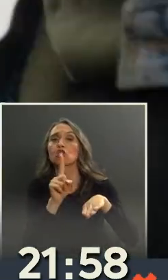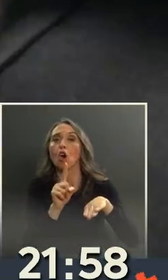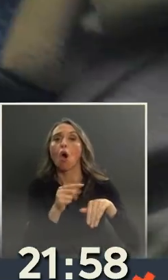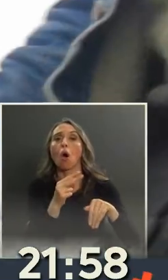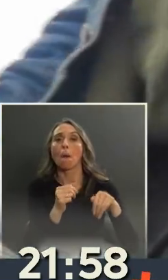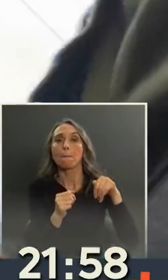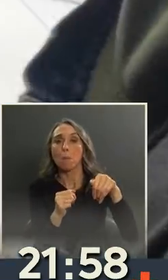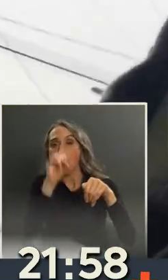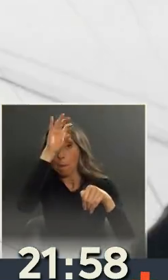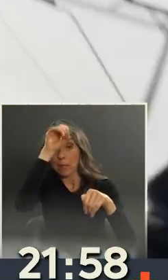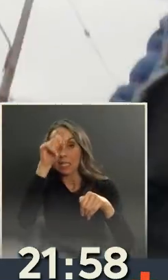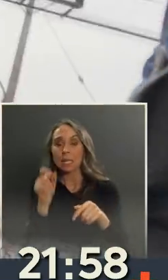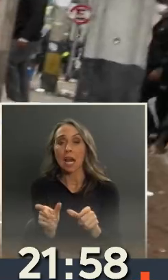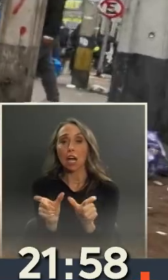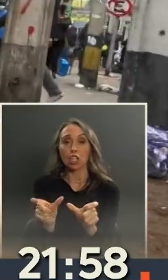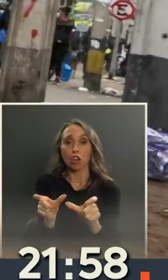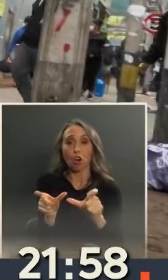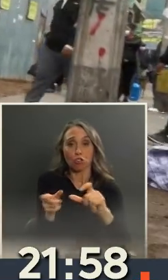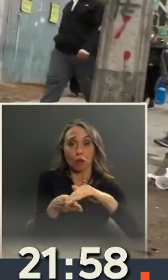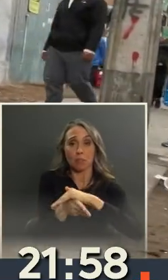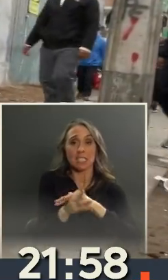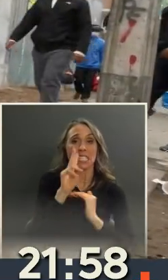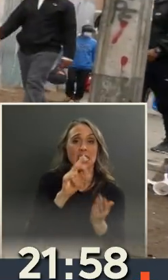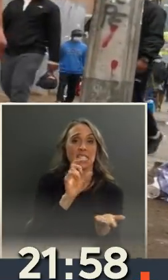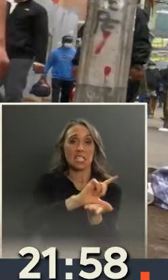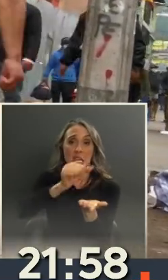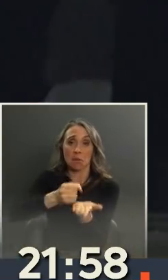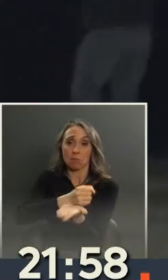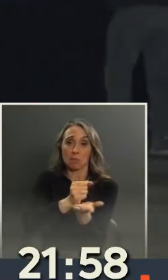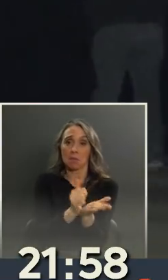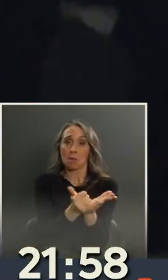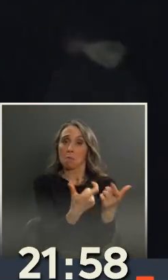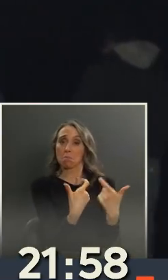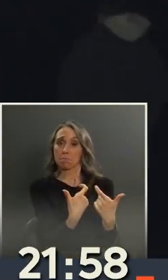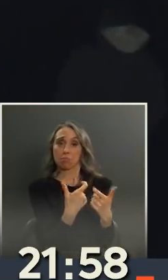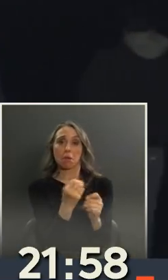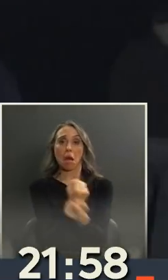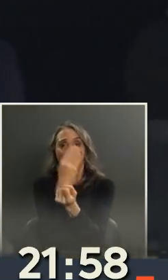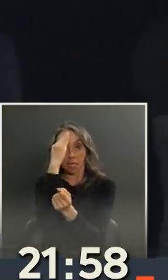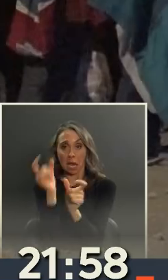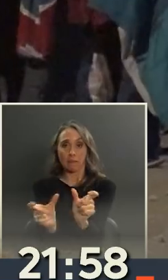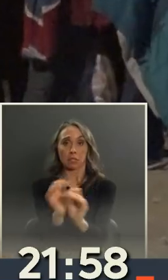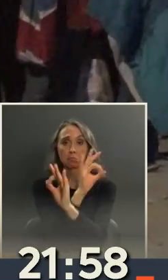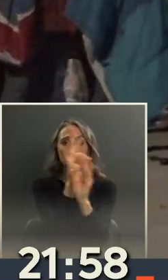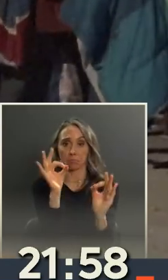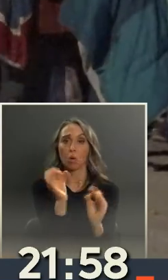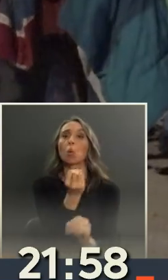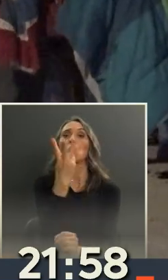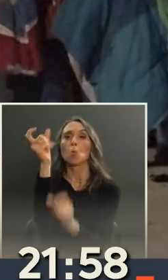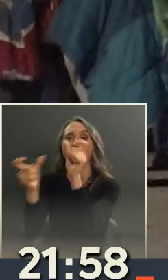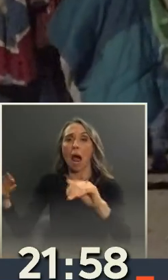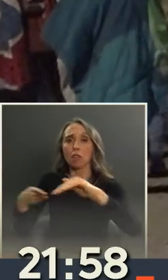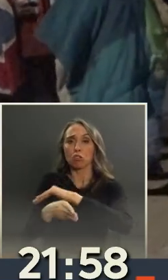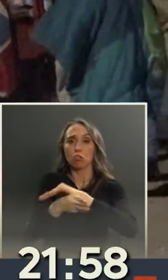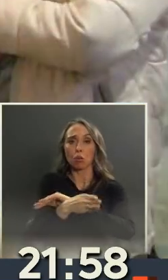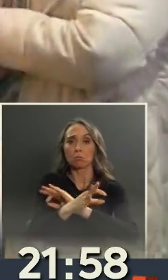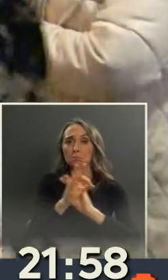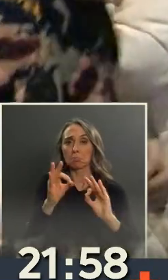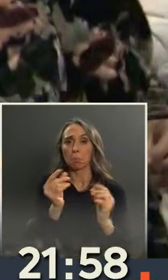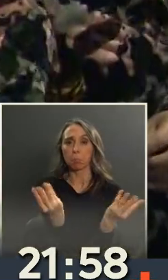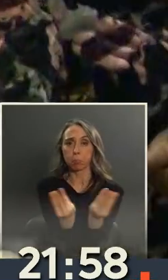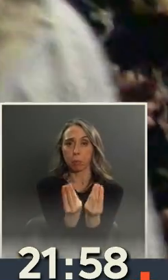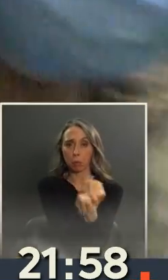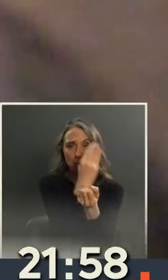Control para evitar que entren ilegalmente al país, escaso. Controles policiales para al menos saber cuántos migrantes entran, mínimo.